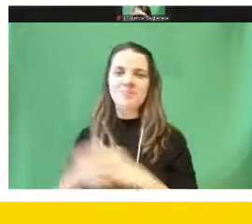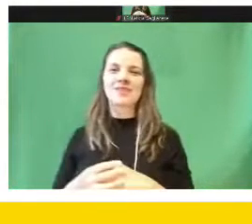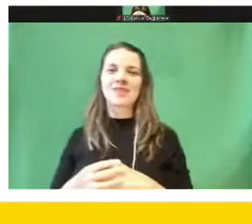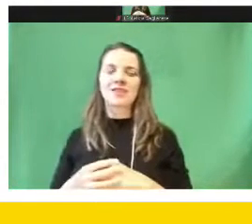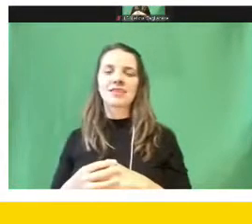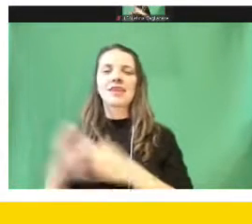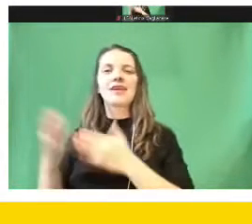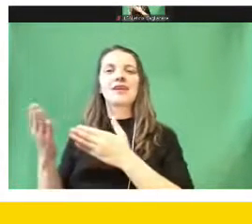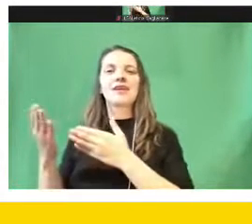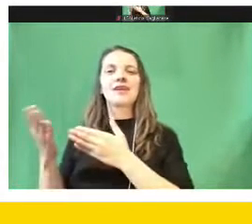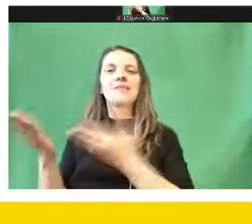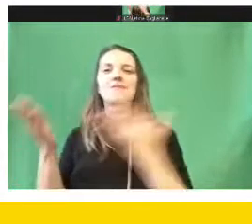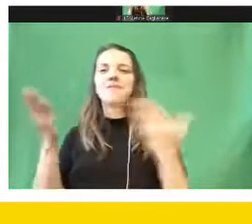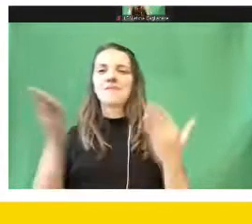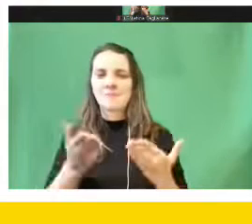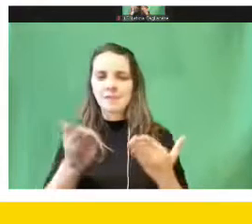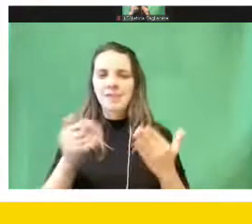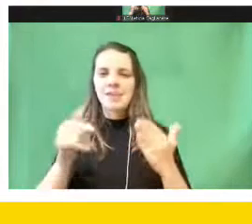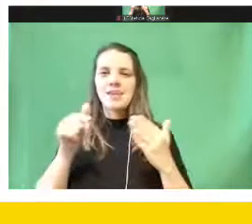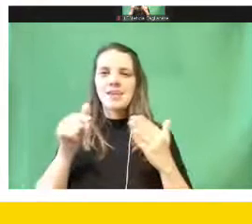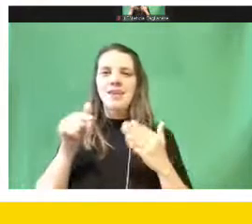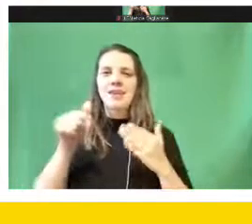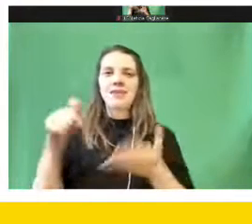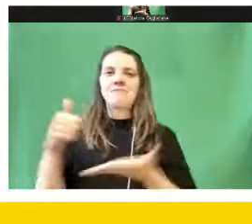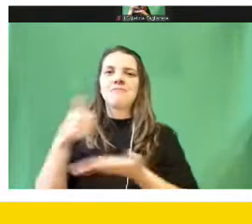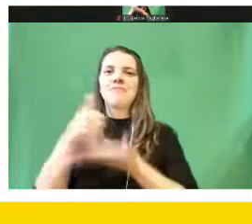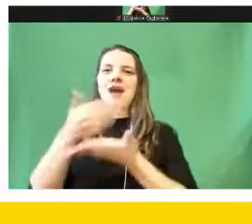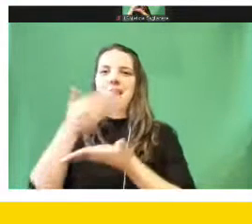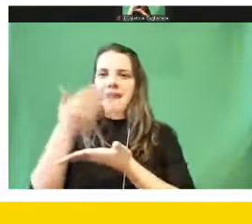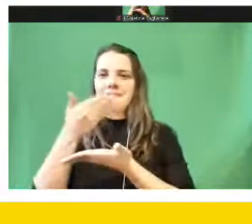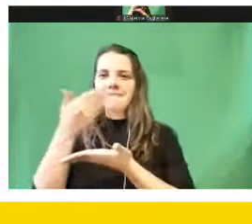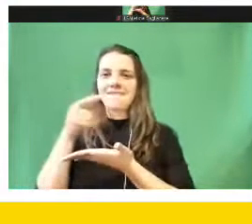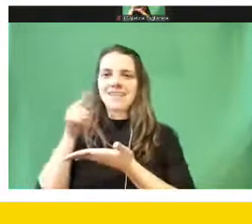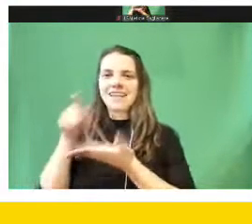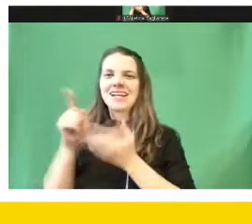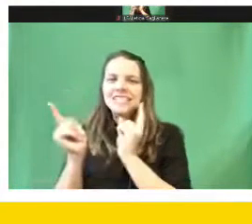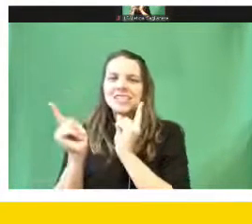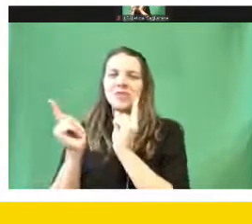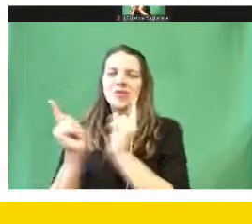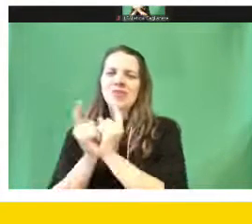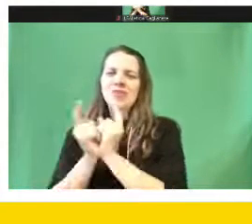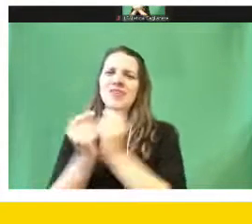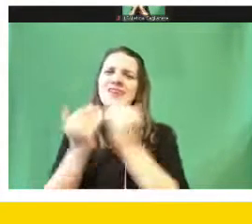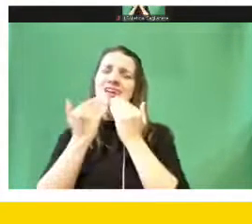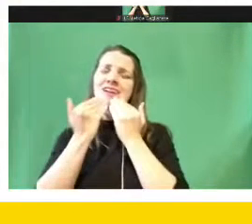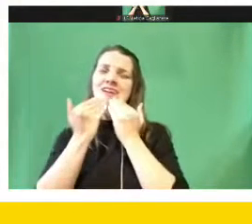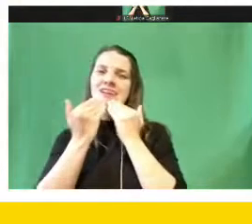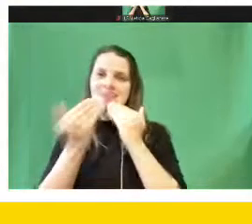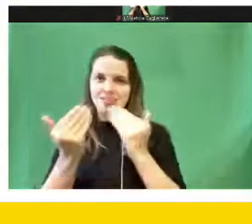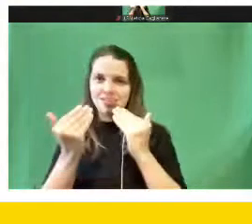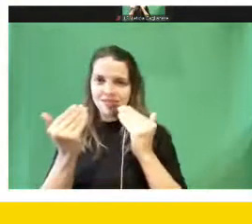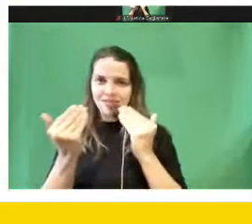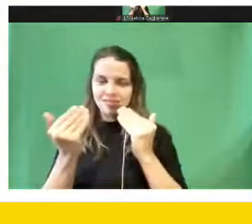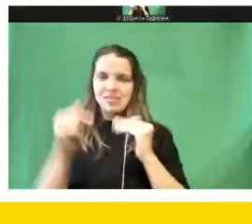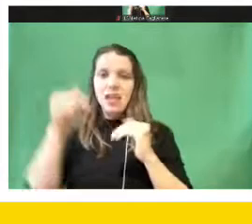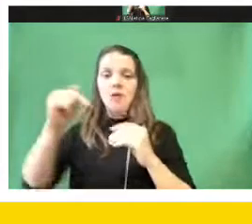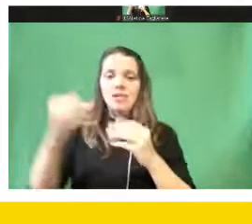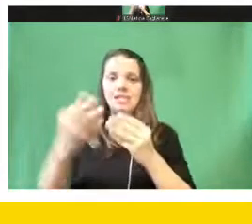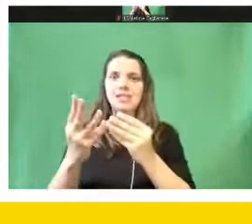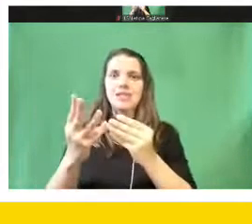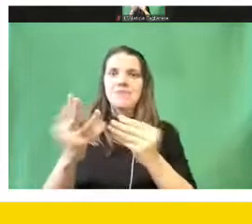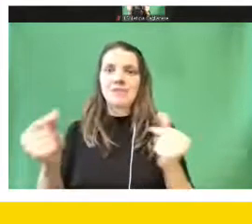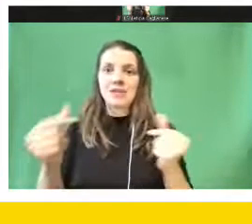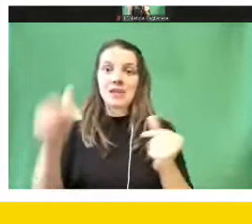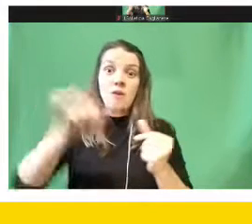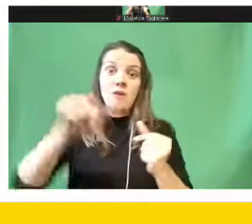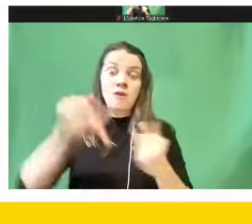agradecimiento por permitirnos decir algunas cosas muy breves ya en el cierre de la actividad. Nos ponemos a total